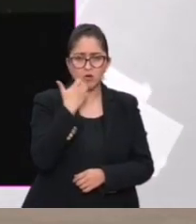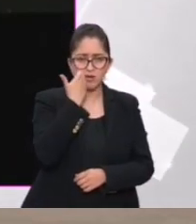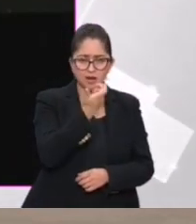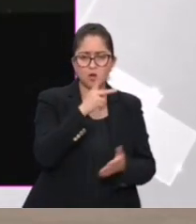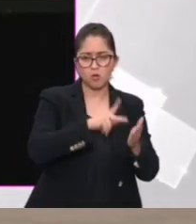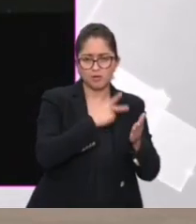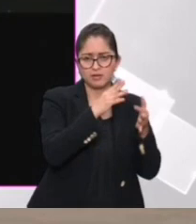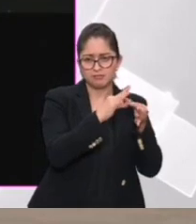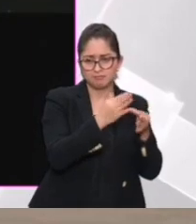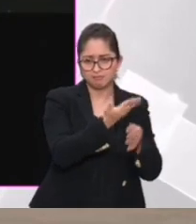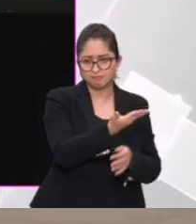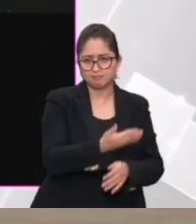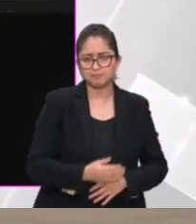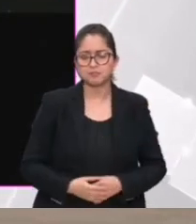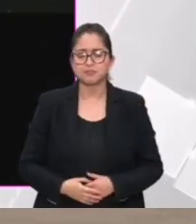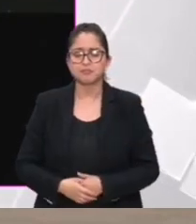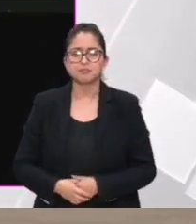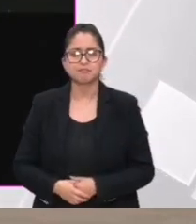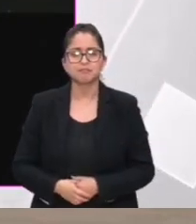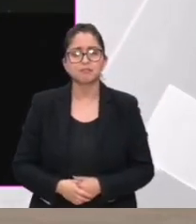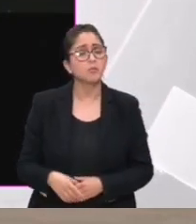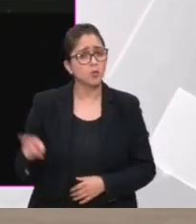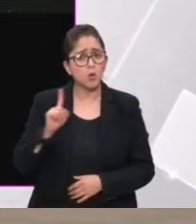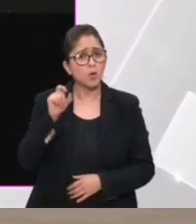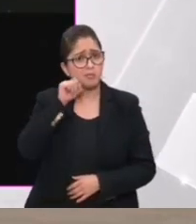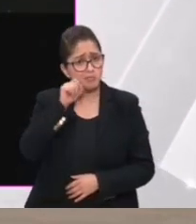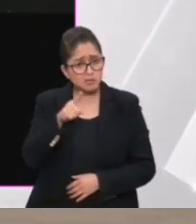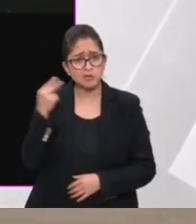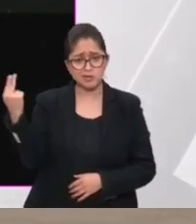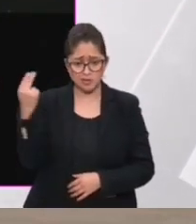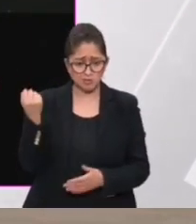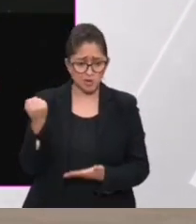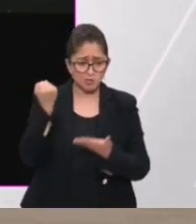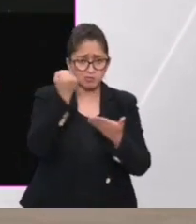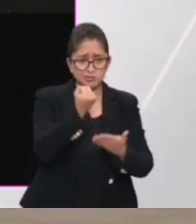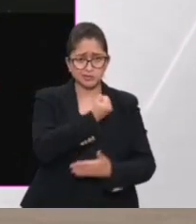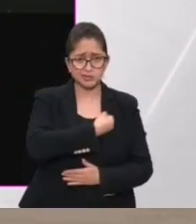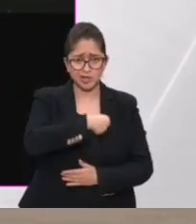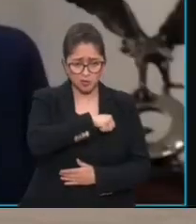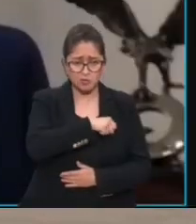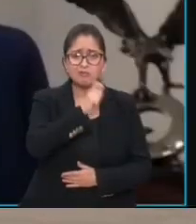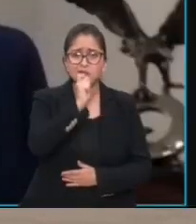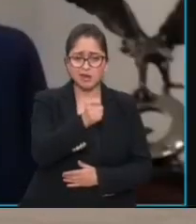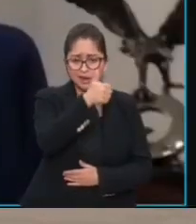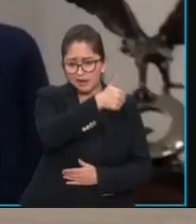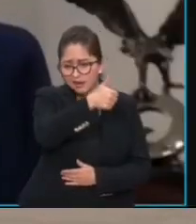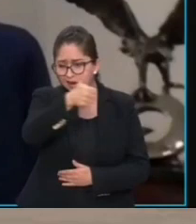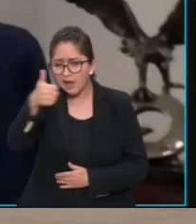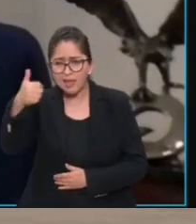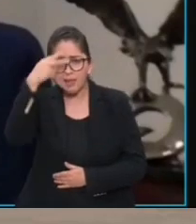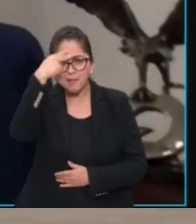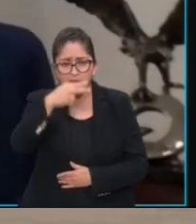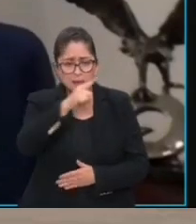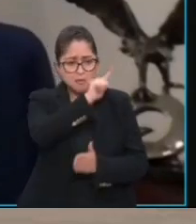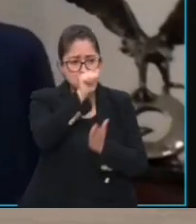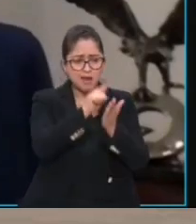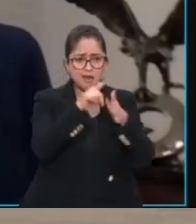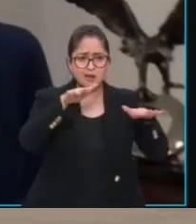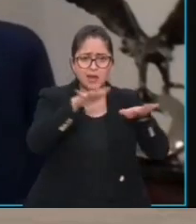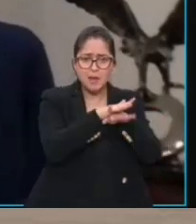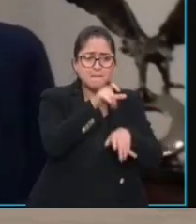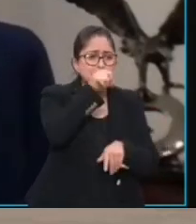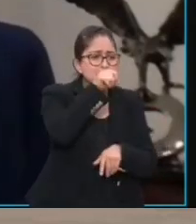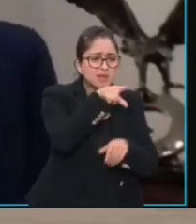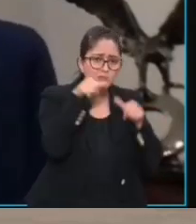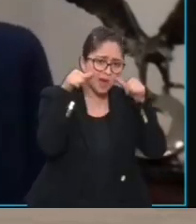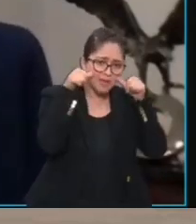supuesto. Estamos hablando de poder hacer un fondo único en salud y que por lo menos por cada mexicano en esta reforma reciba la misma cantidad que